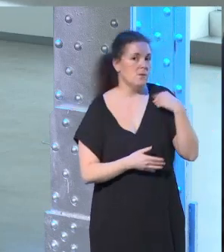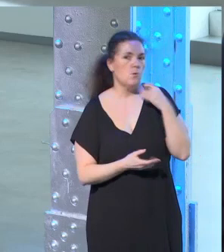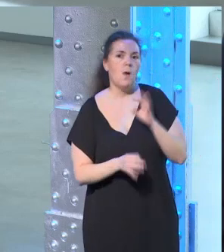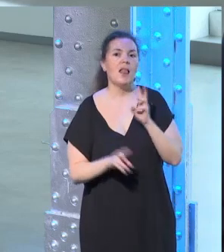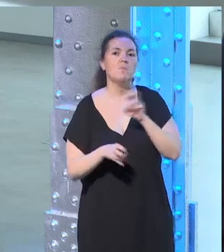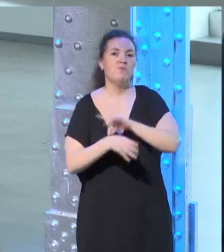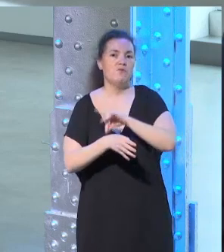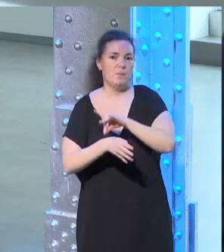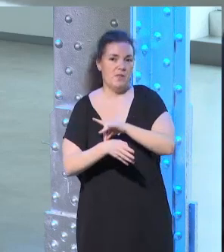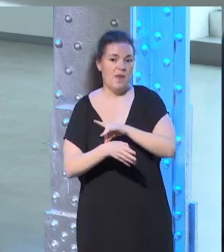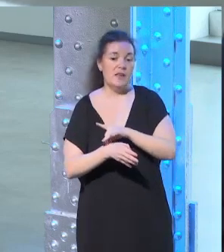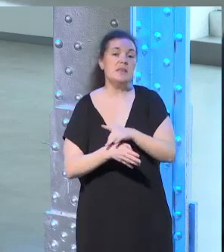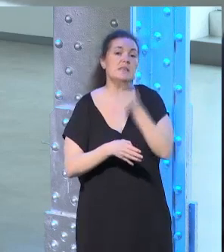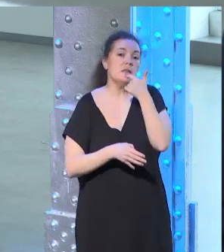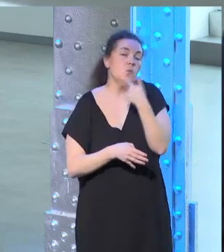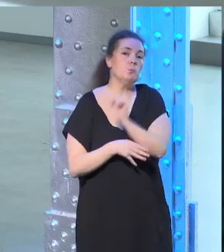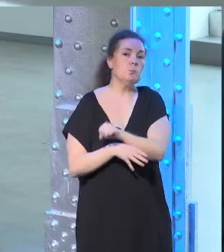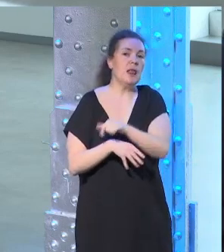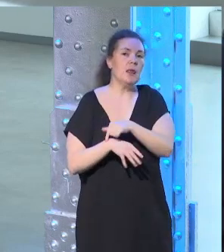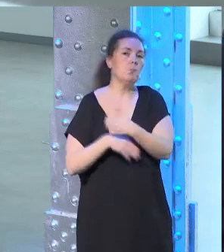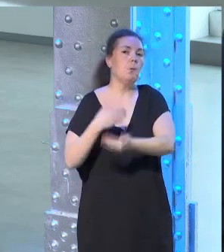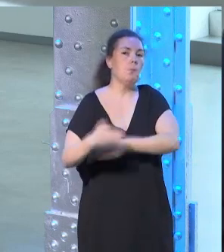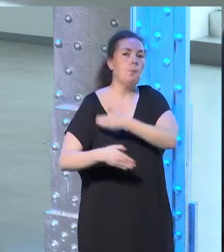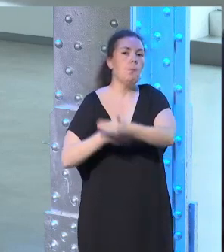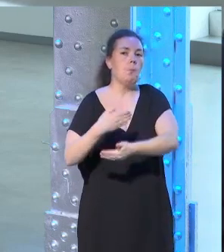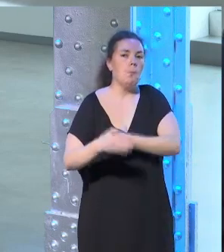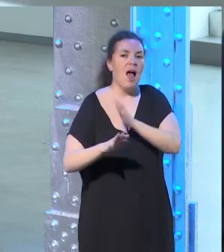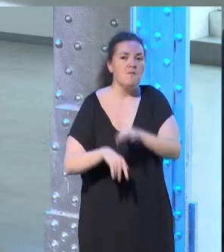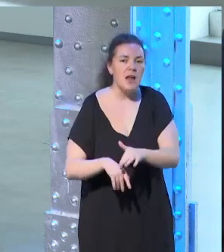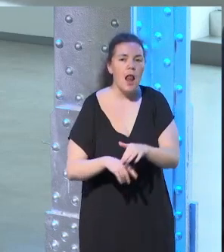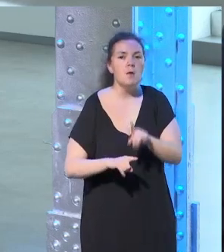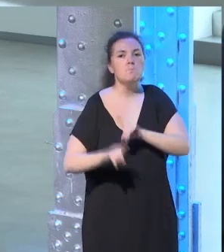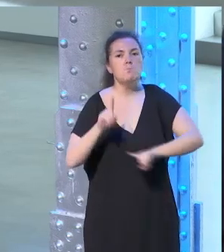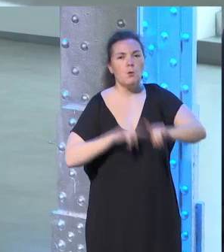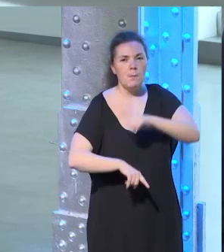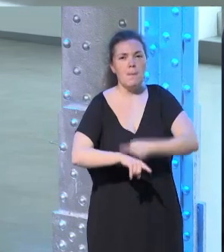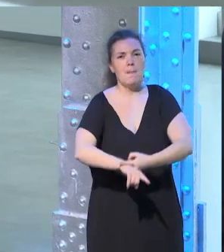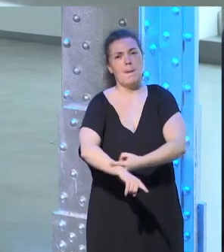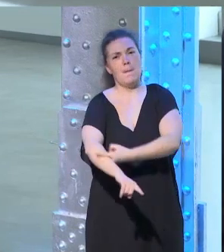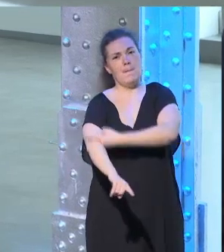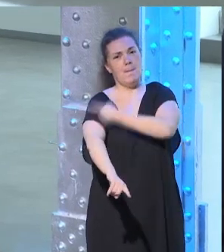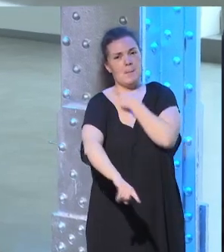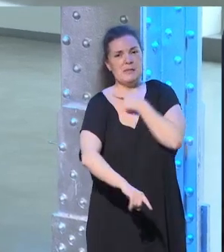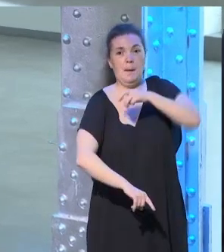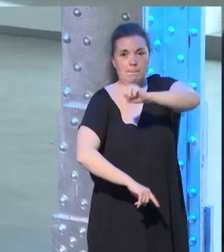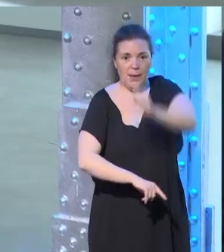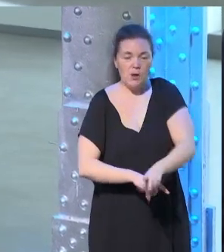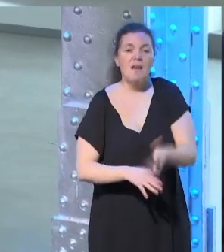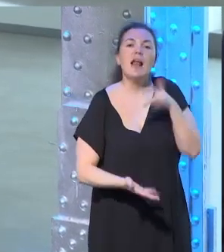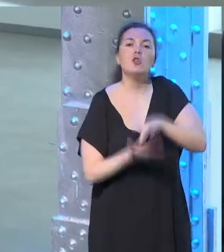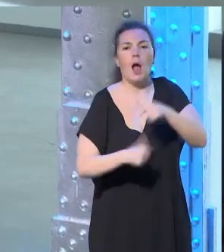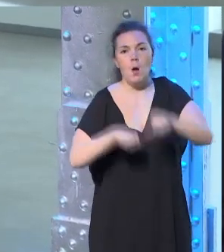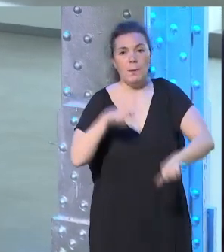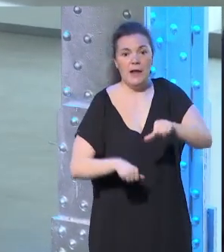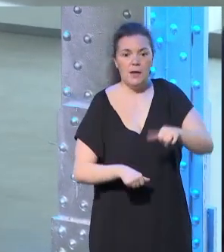enfermedades, que cuando dejas pasar mucho tiempo, el pronóstico se hace peor y tienes que pasar por el quirófano.